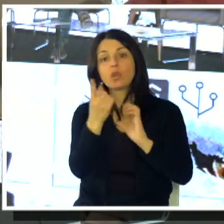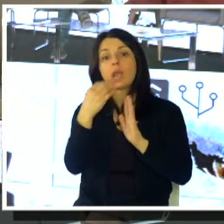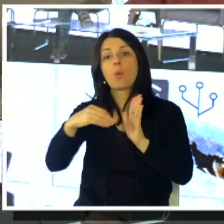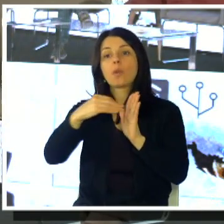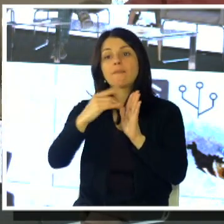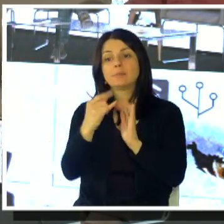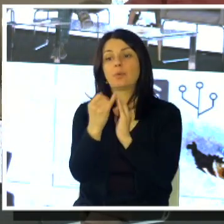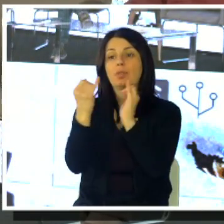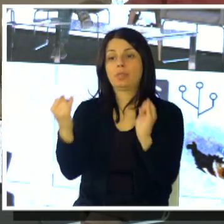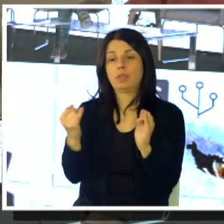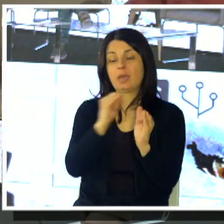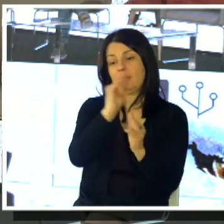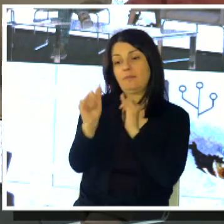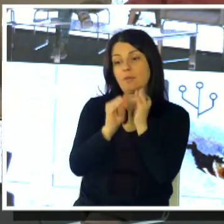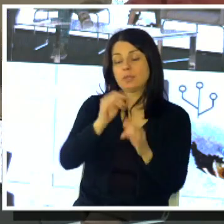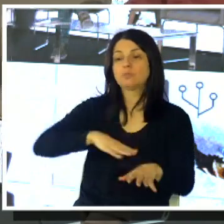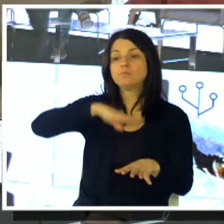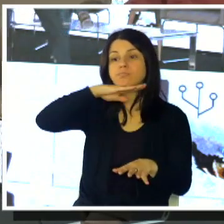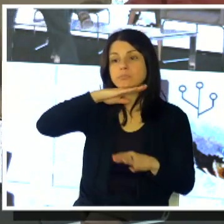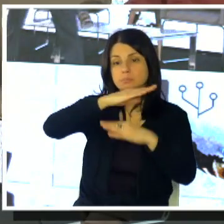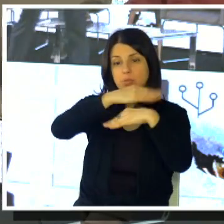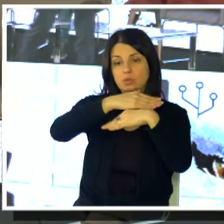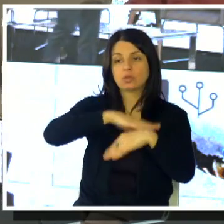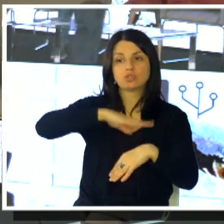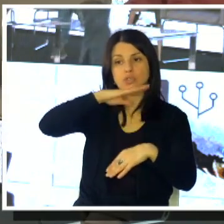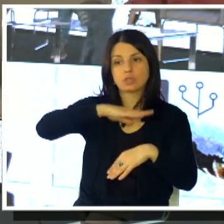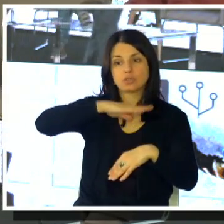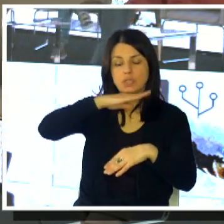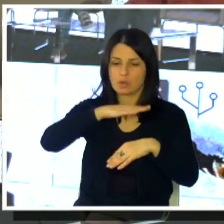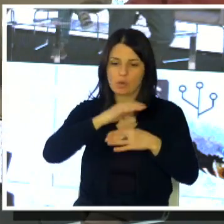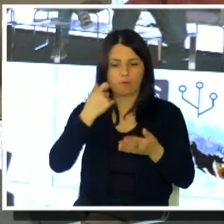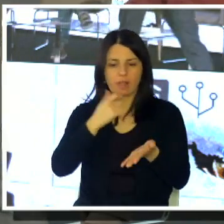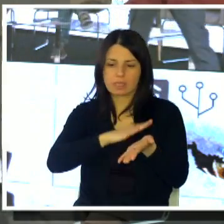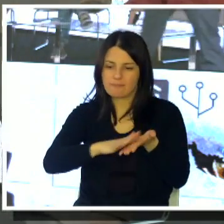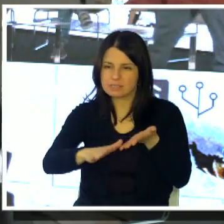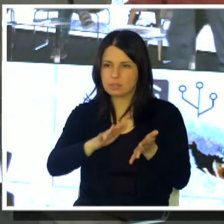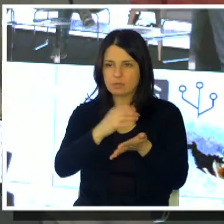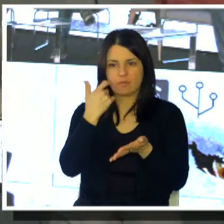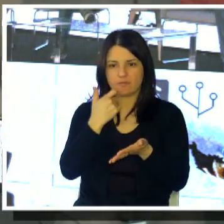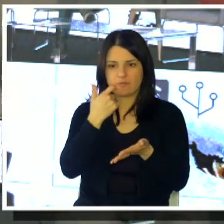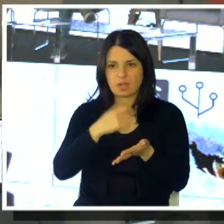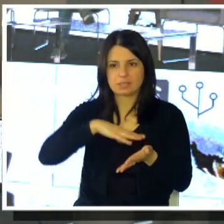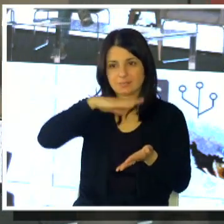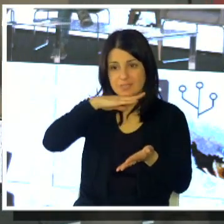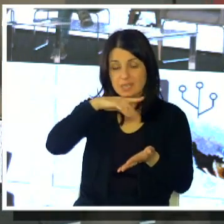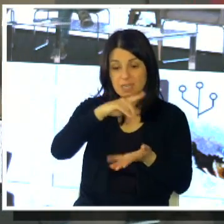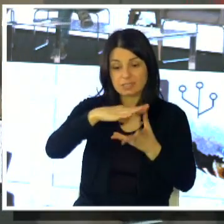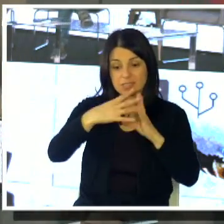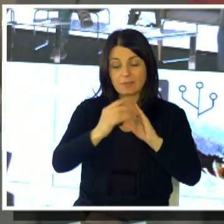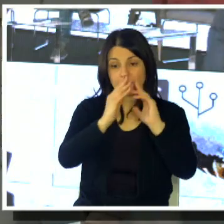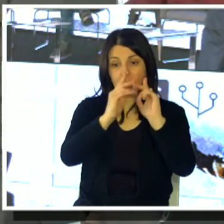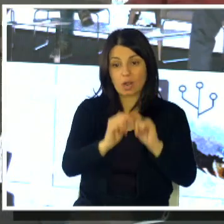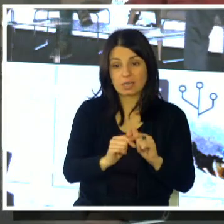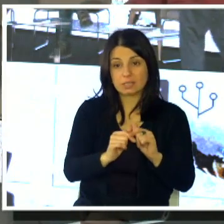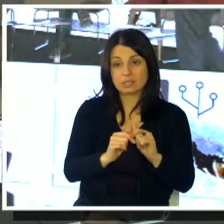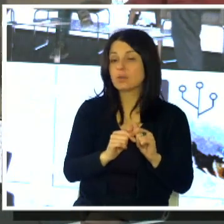día la información del llenado de ese contenedor, qué tan lleno o vacío está. Con esta arquitectura y utilizando